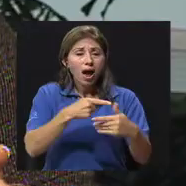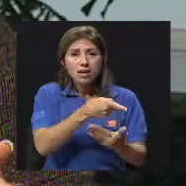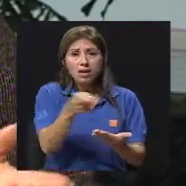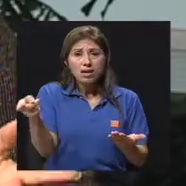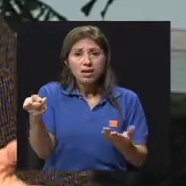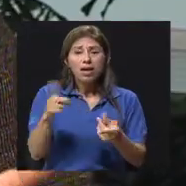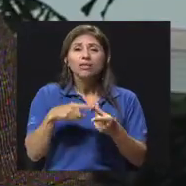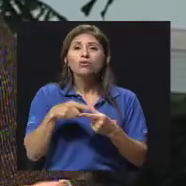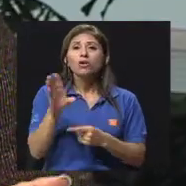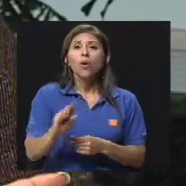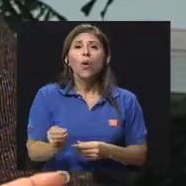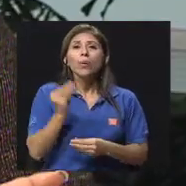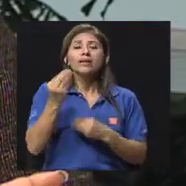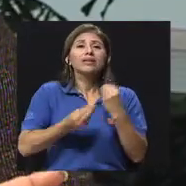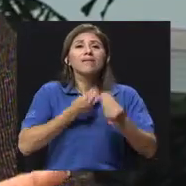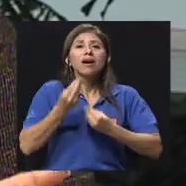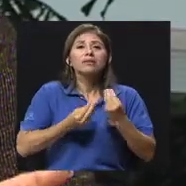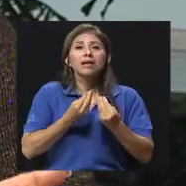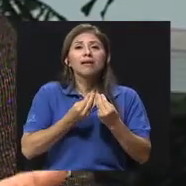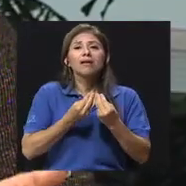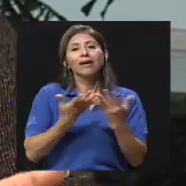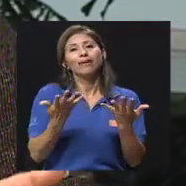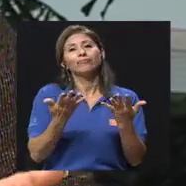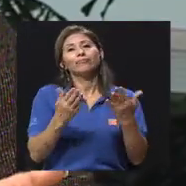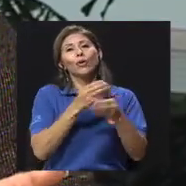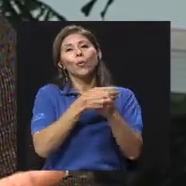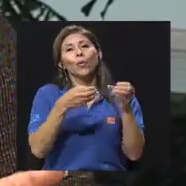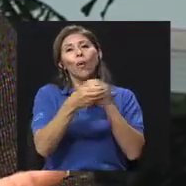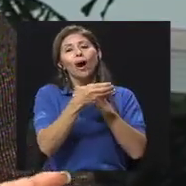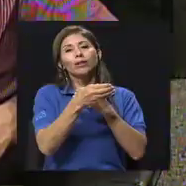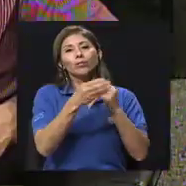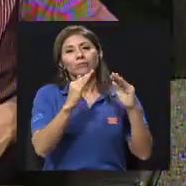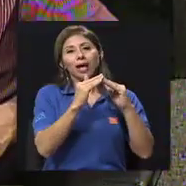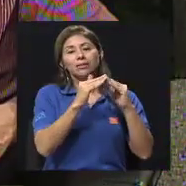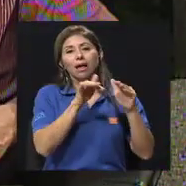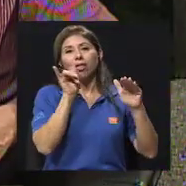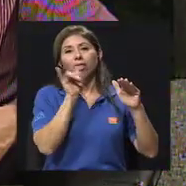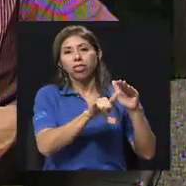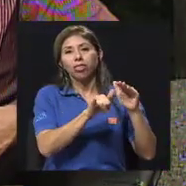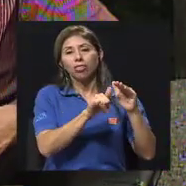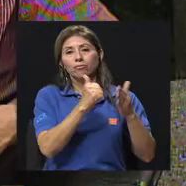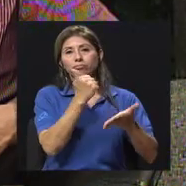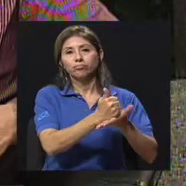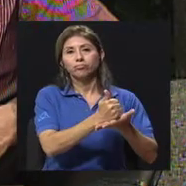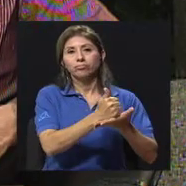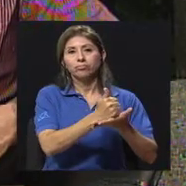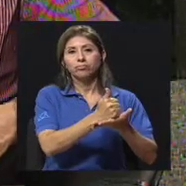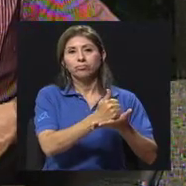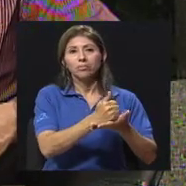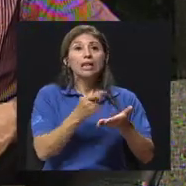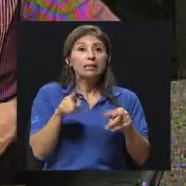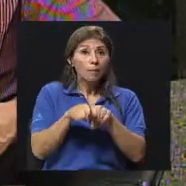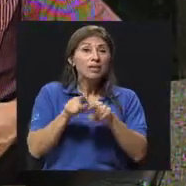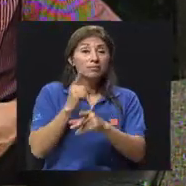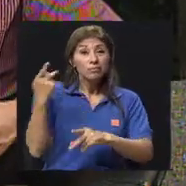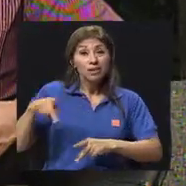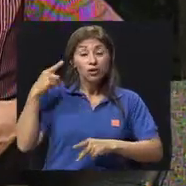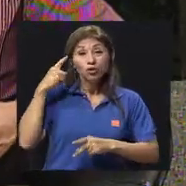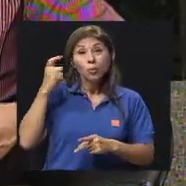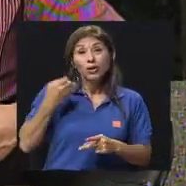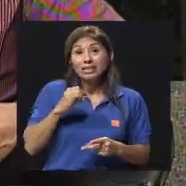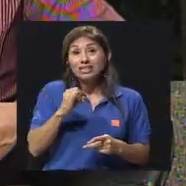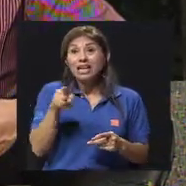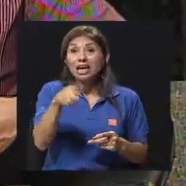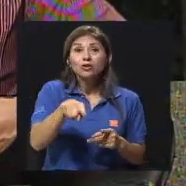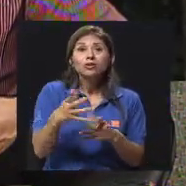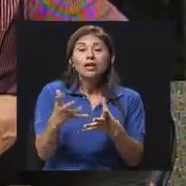Entonces, ¿los jóvenes dónde se van a encerrar? 50. En los cuartos. En los cuartos. Claro. Porque además de eso los asaltan, porque andan con la guitarra eléctrica de camino. Sí. Y otra